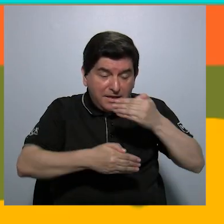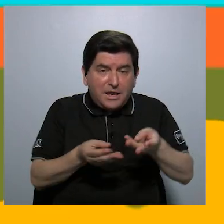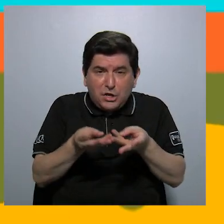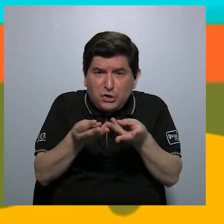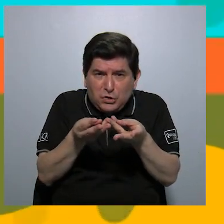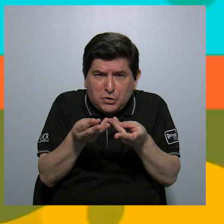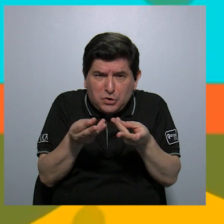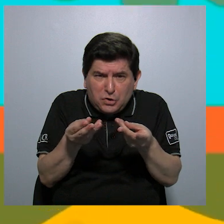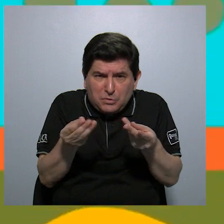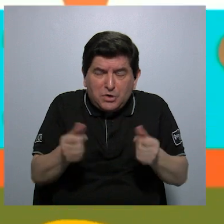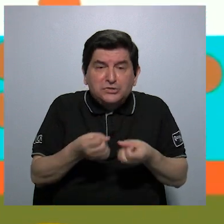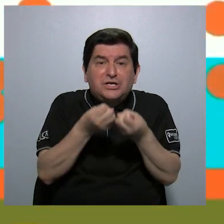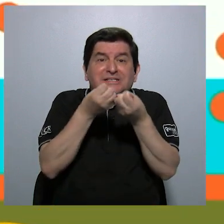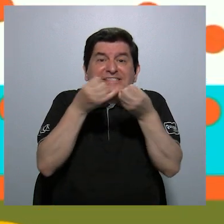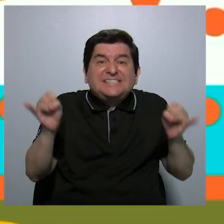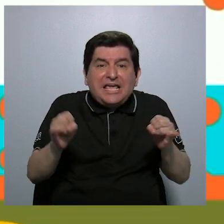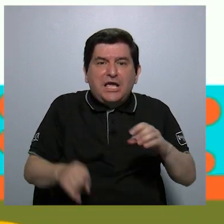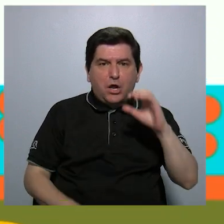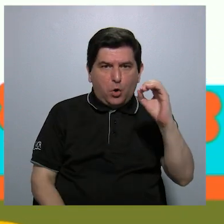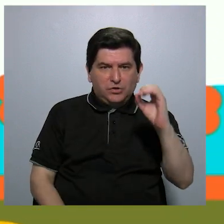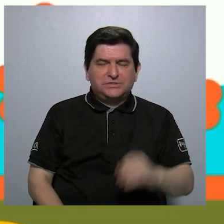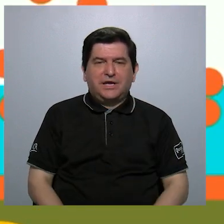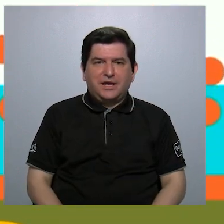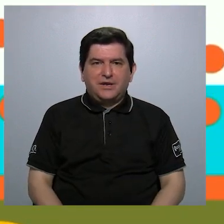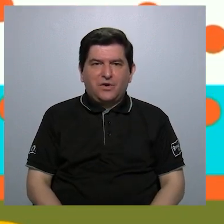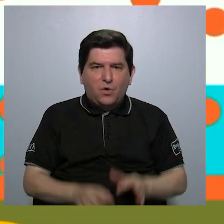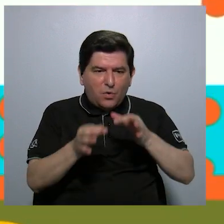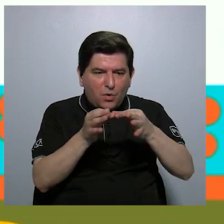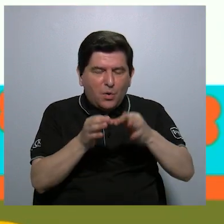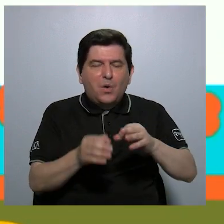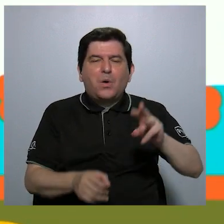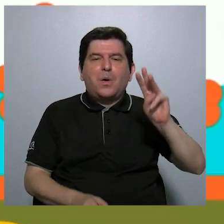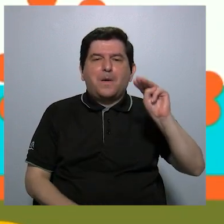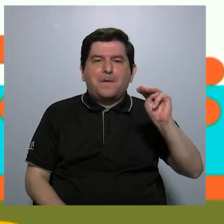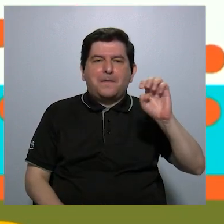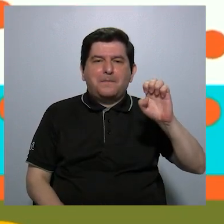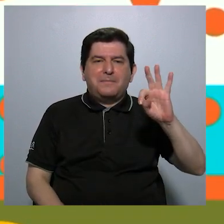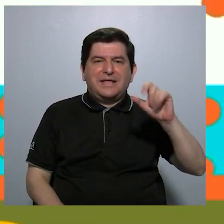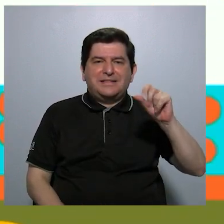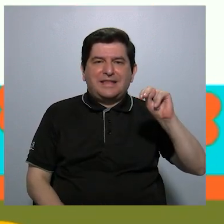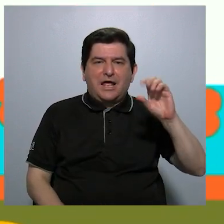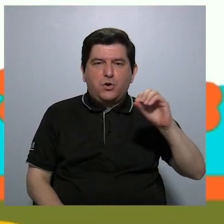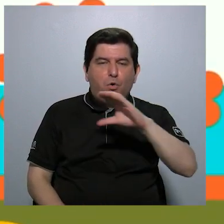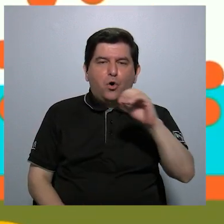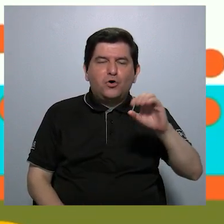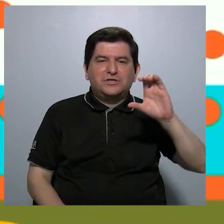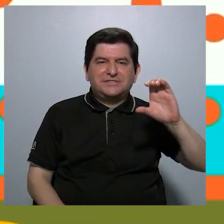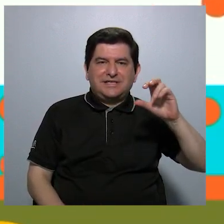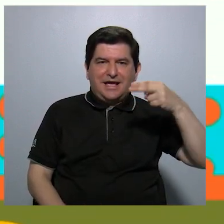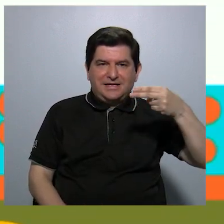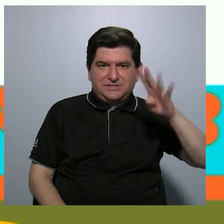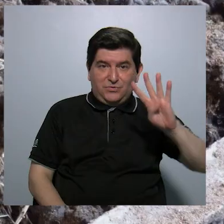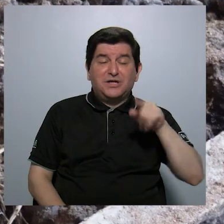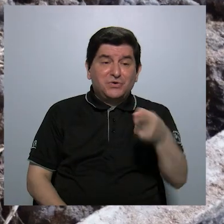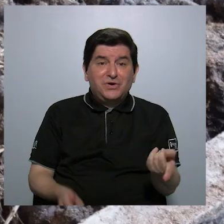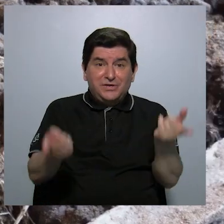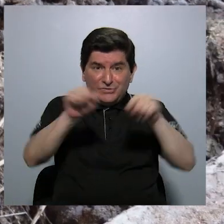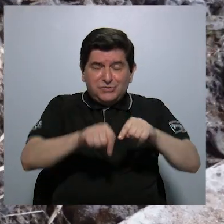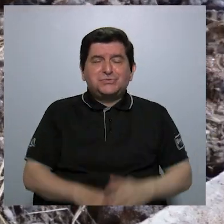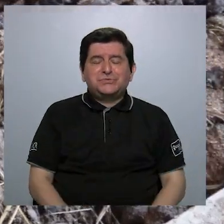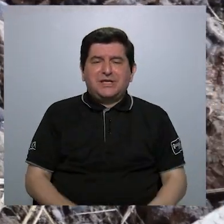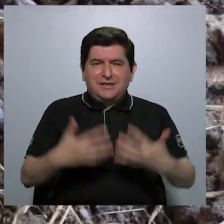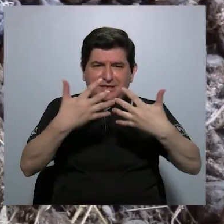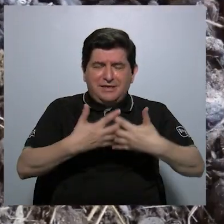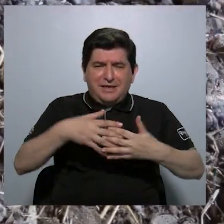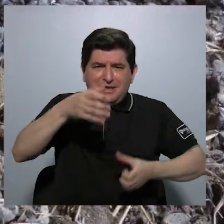esa descomposición, sin presencia de oxígeno, lo que se produce son moléculas de metano. Esto, si ustedes recordarán, surge mucho en las